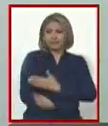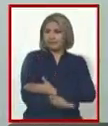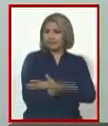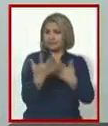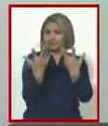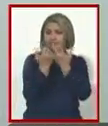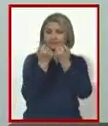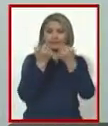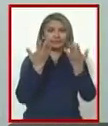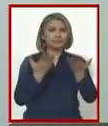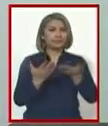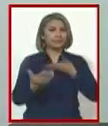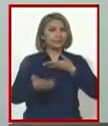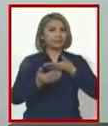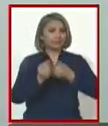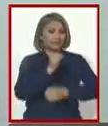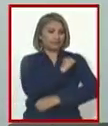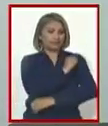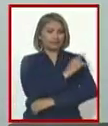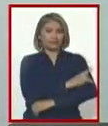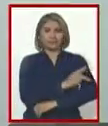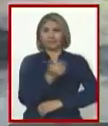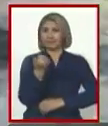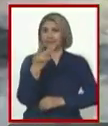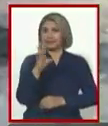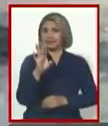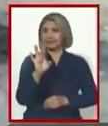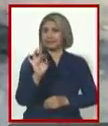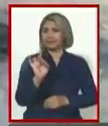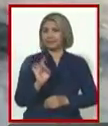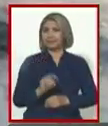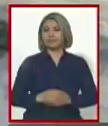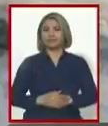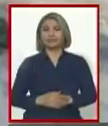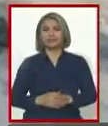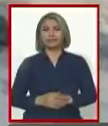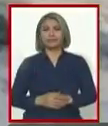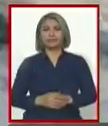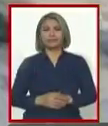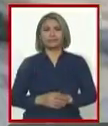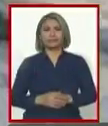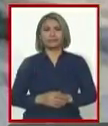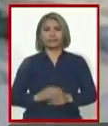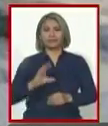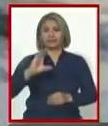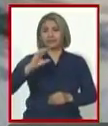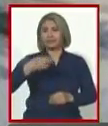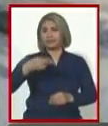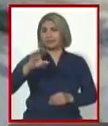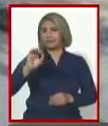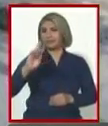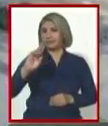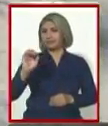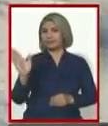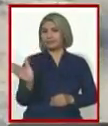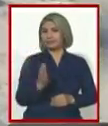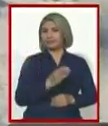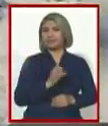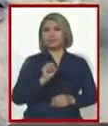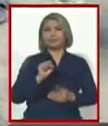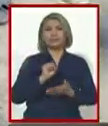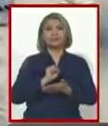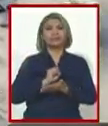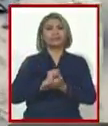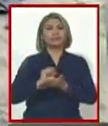hecho de tránsito a la altura del kilómetro 18 entre lo que es la localidad del Chore y San Germán. En el lugar